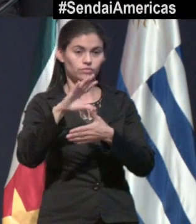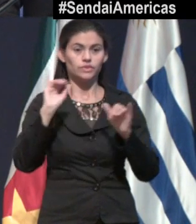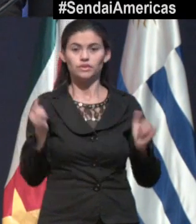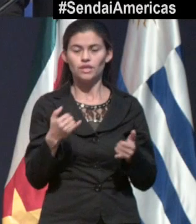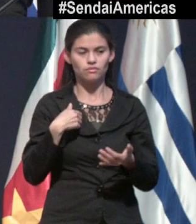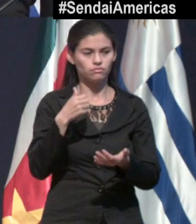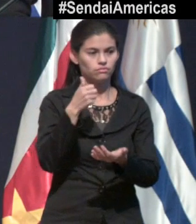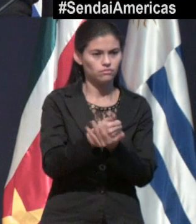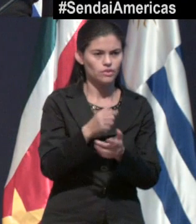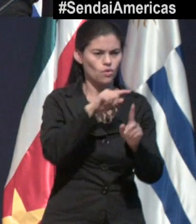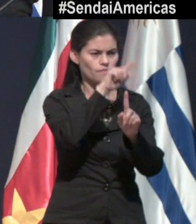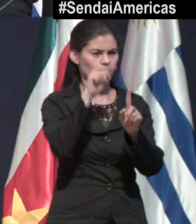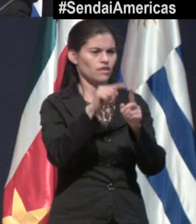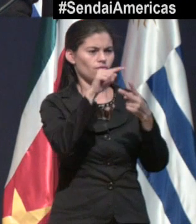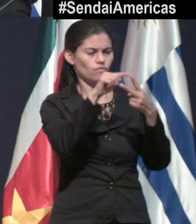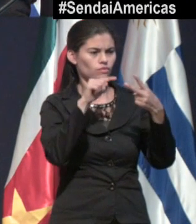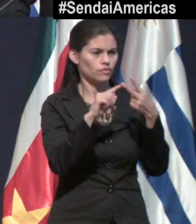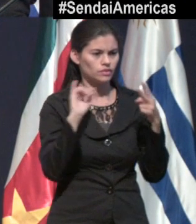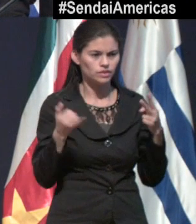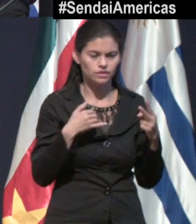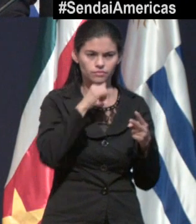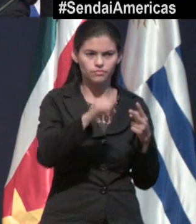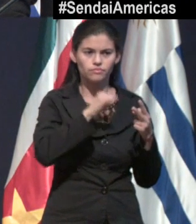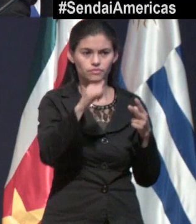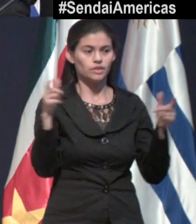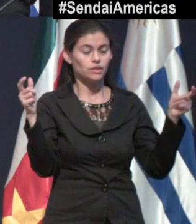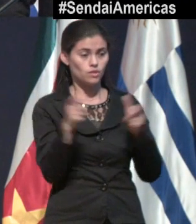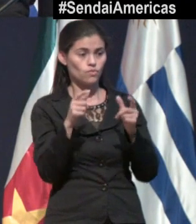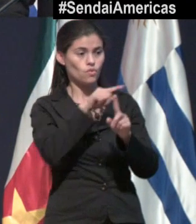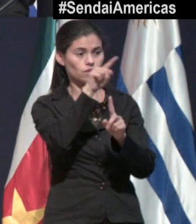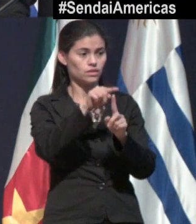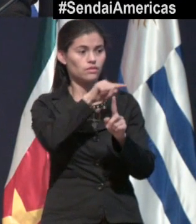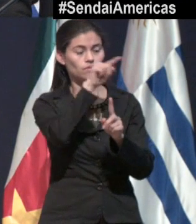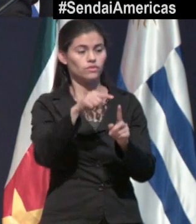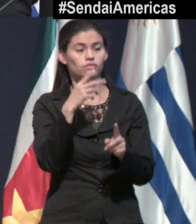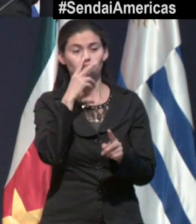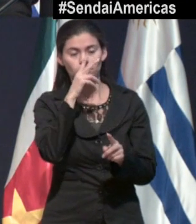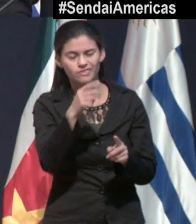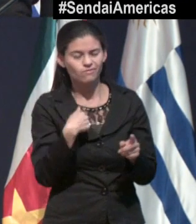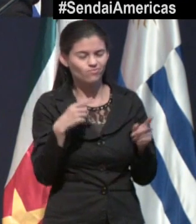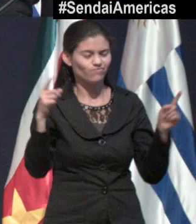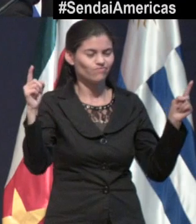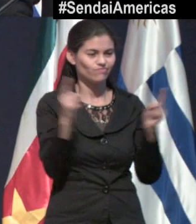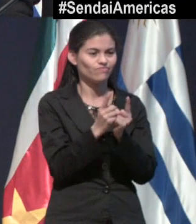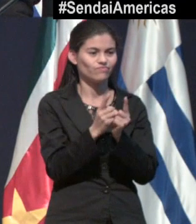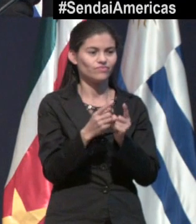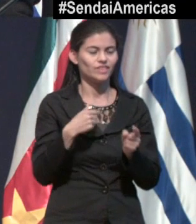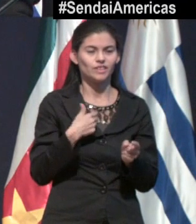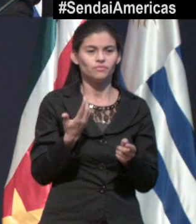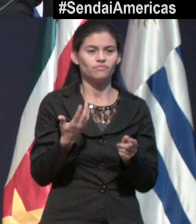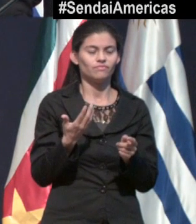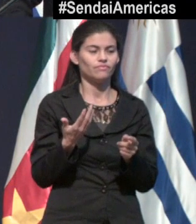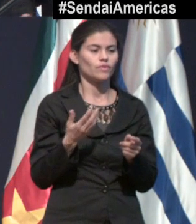presentados a ustedes los objetivos de la región de esta reunión, quisiera muy brevemente hacer un